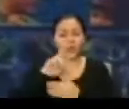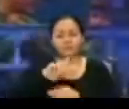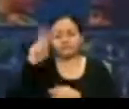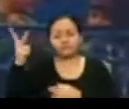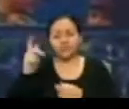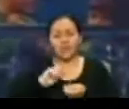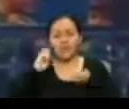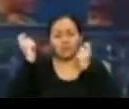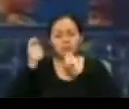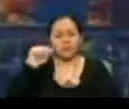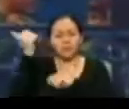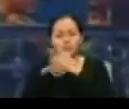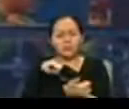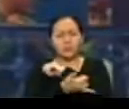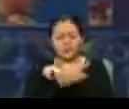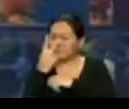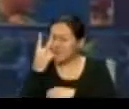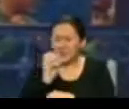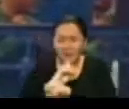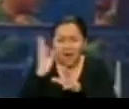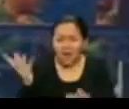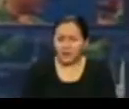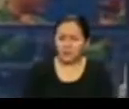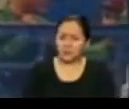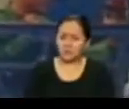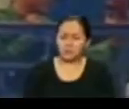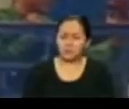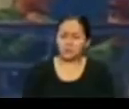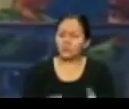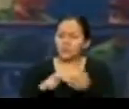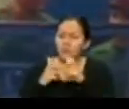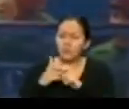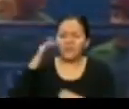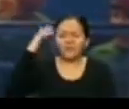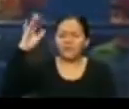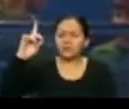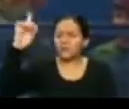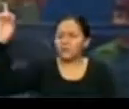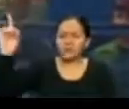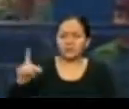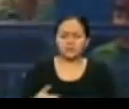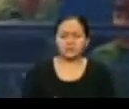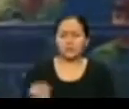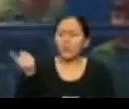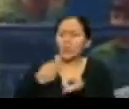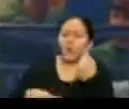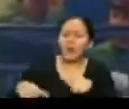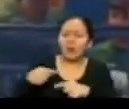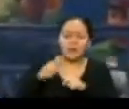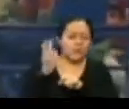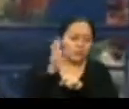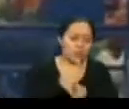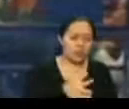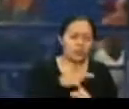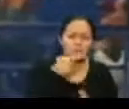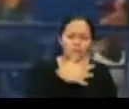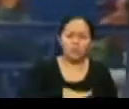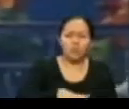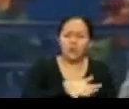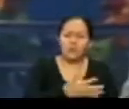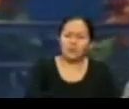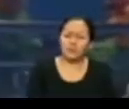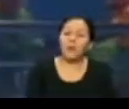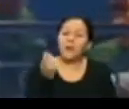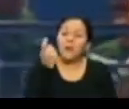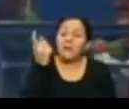restauración conservadora ha vencido, donde la derecha está de retorno y con mucho menos de